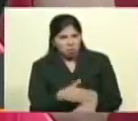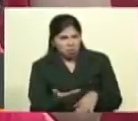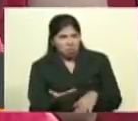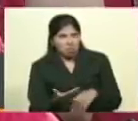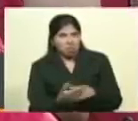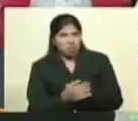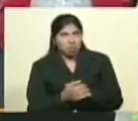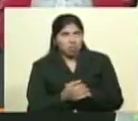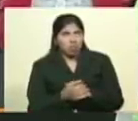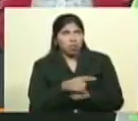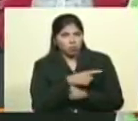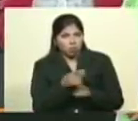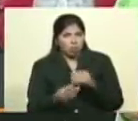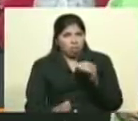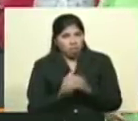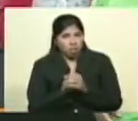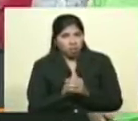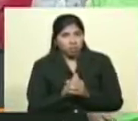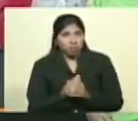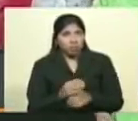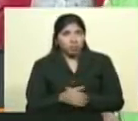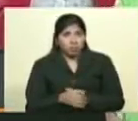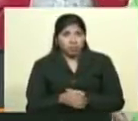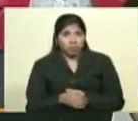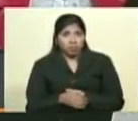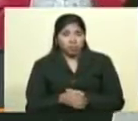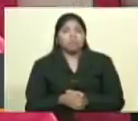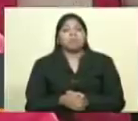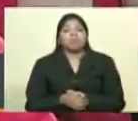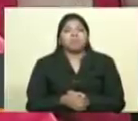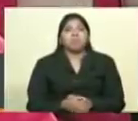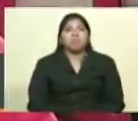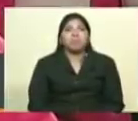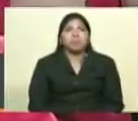mandaste pa'l pozo.